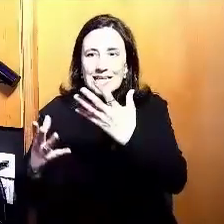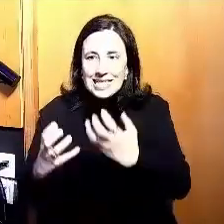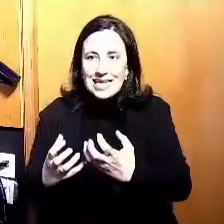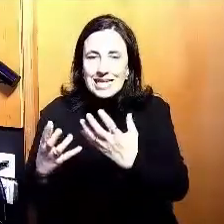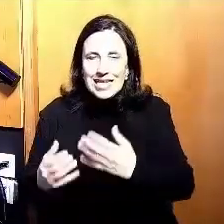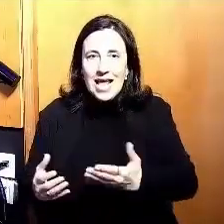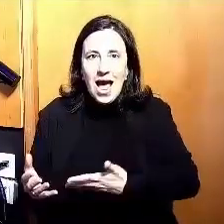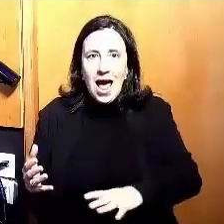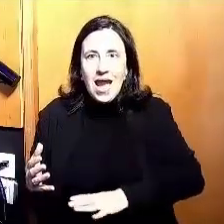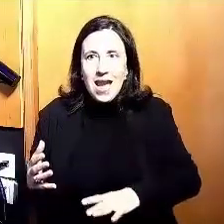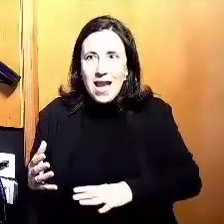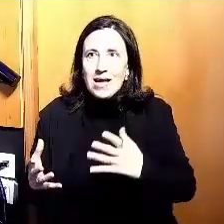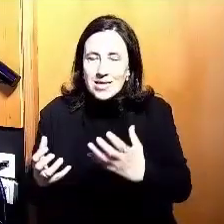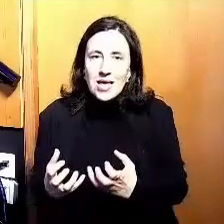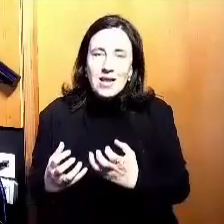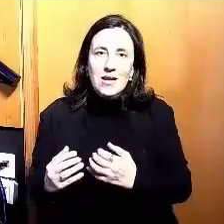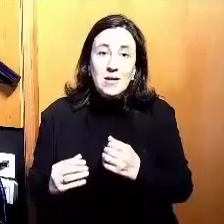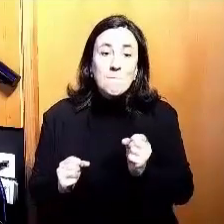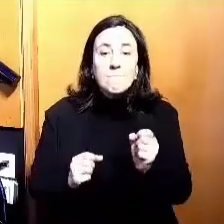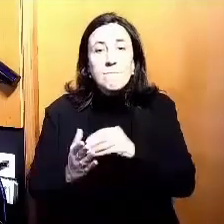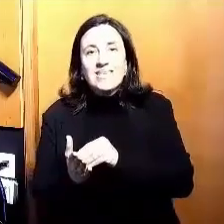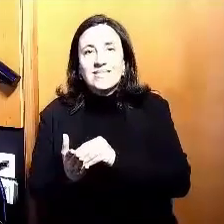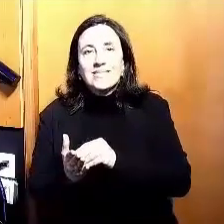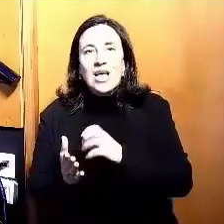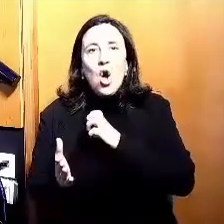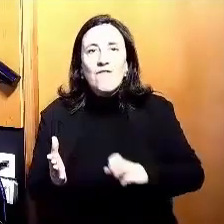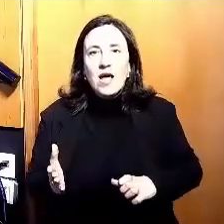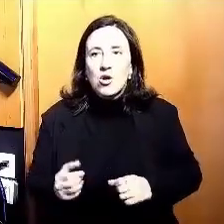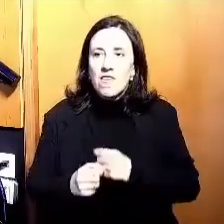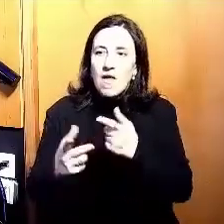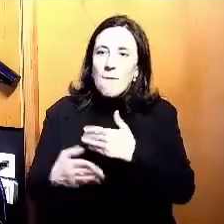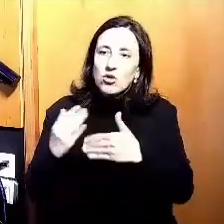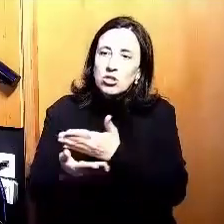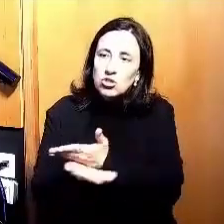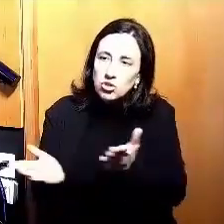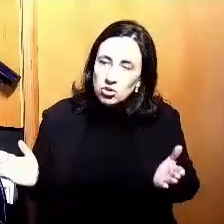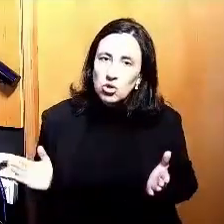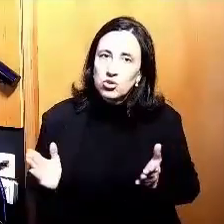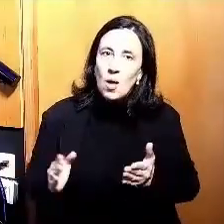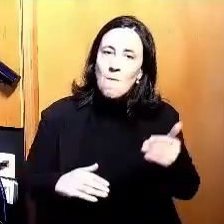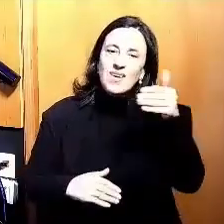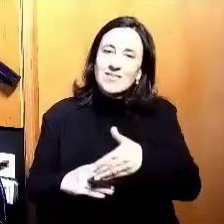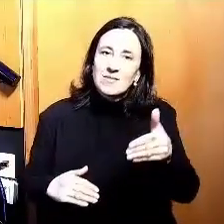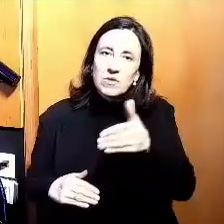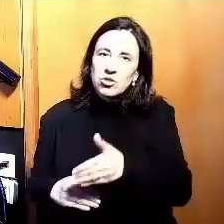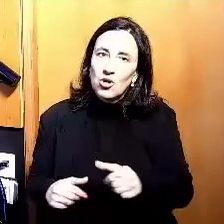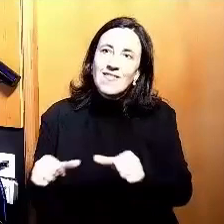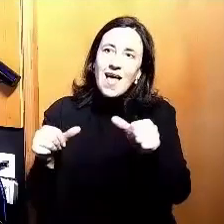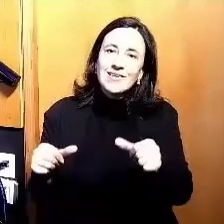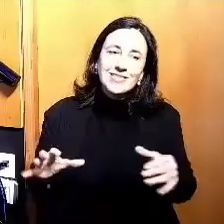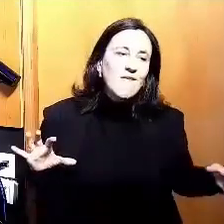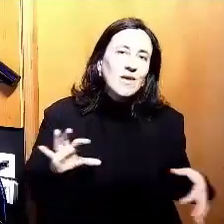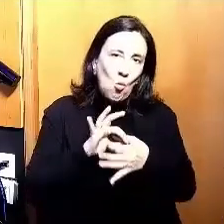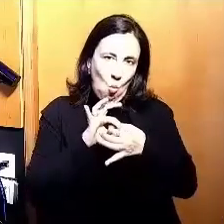hacer las cosas, gobiernos también con la apertura de generar procesos de participación y de co-creación,